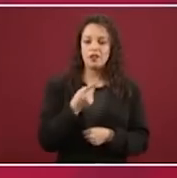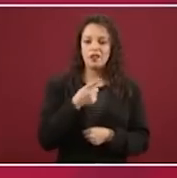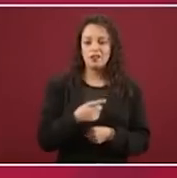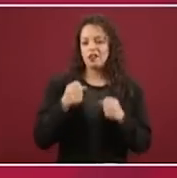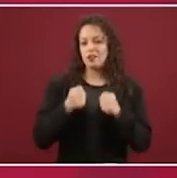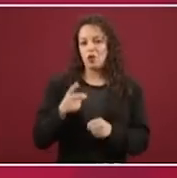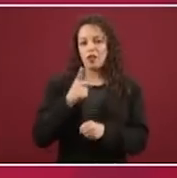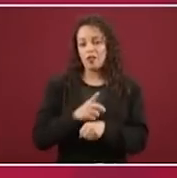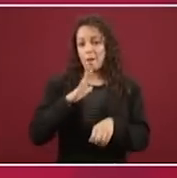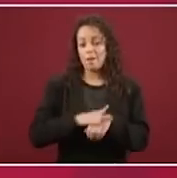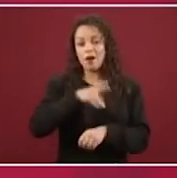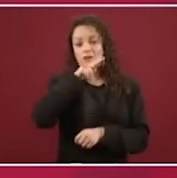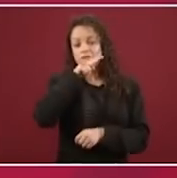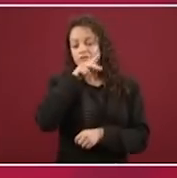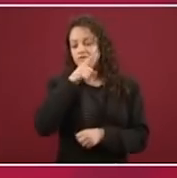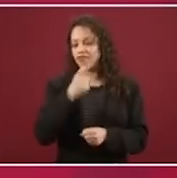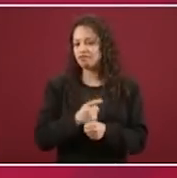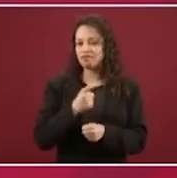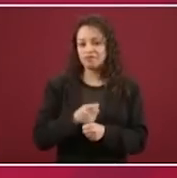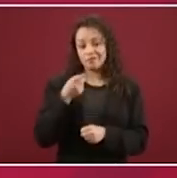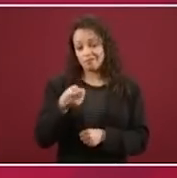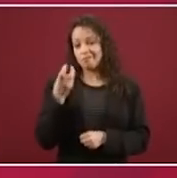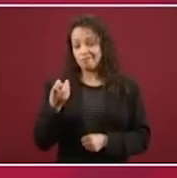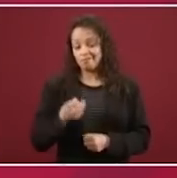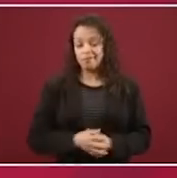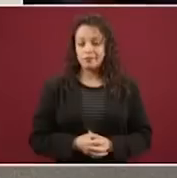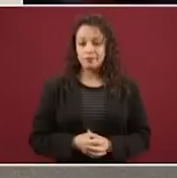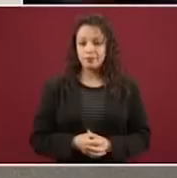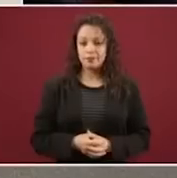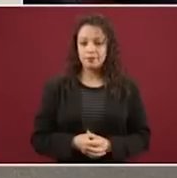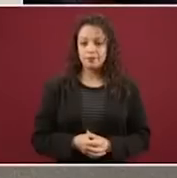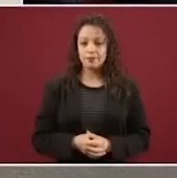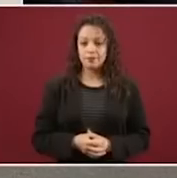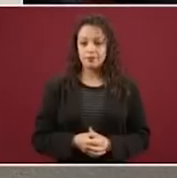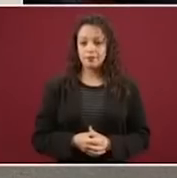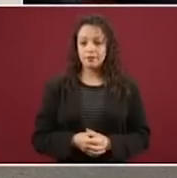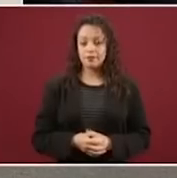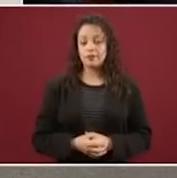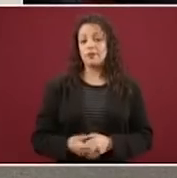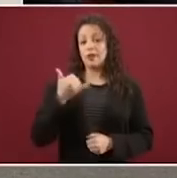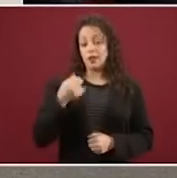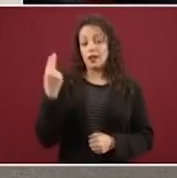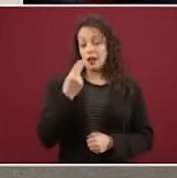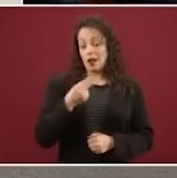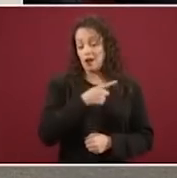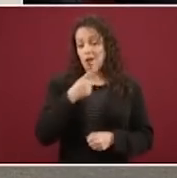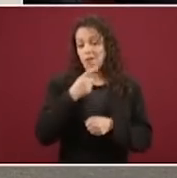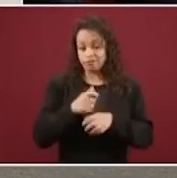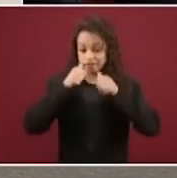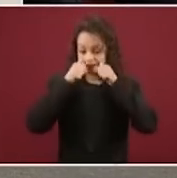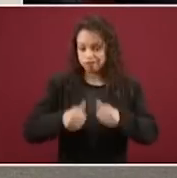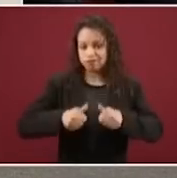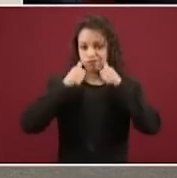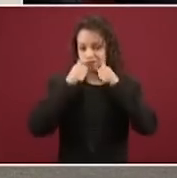principal preocupación también y nuestra principal ocupación, la